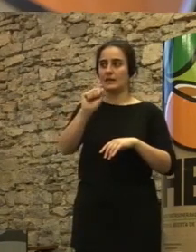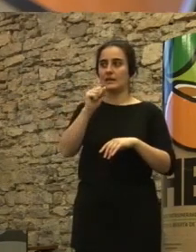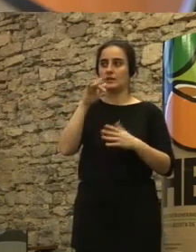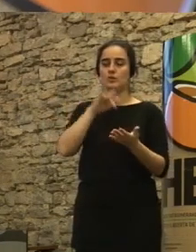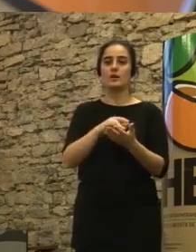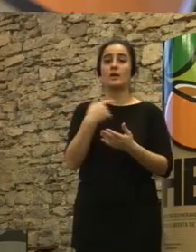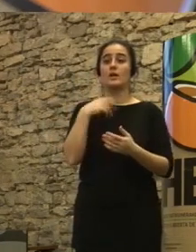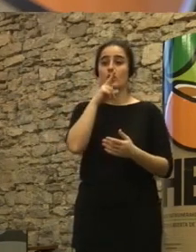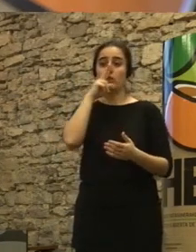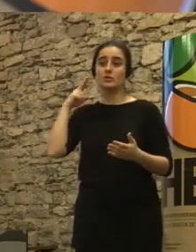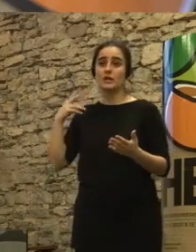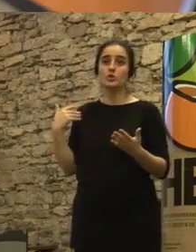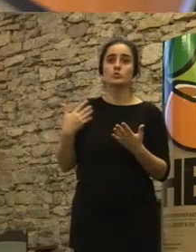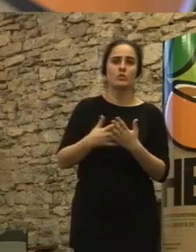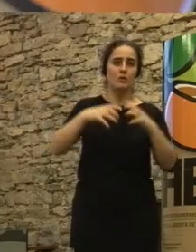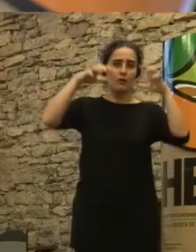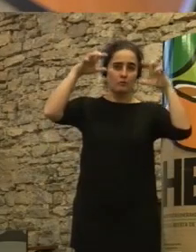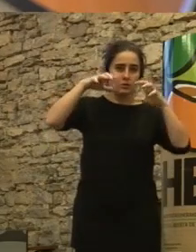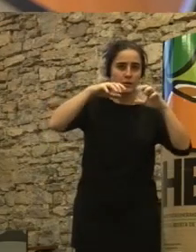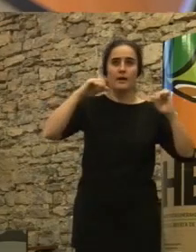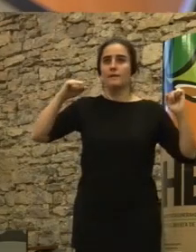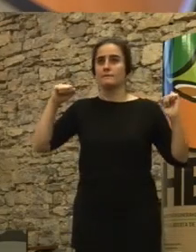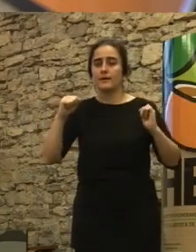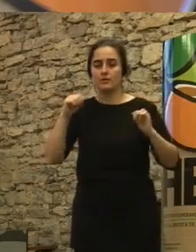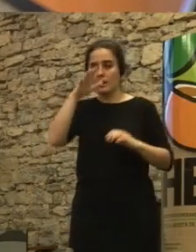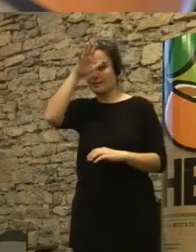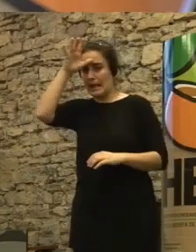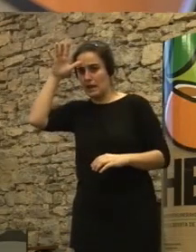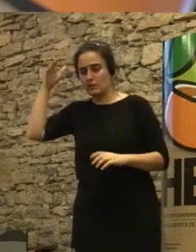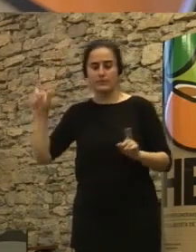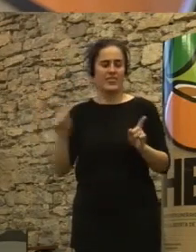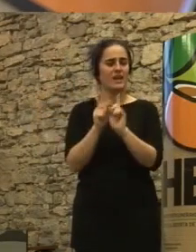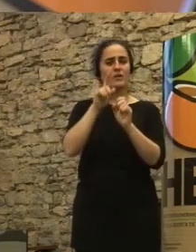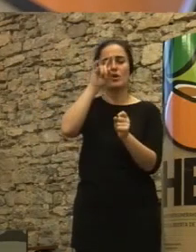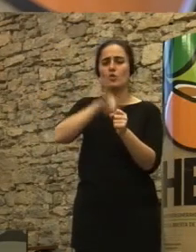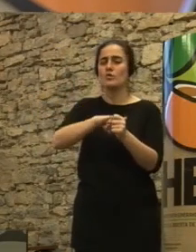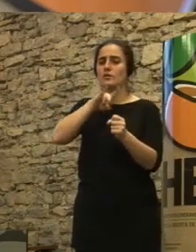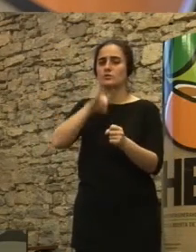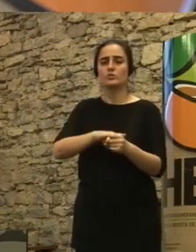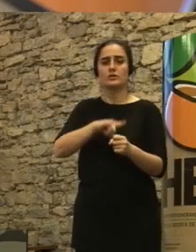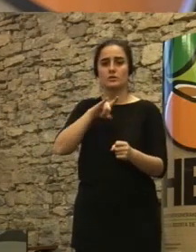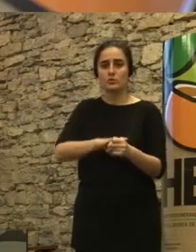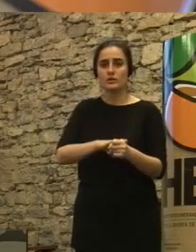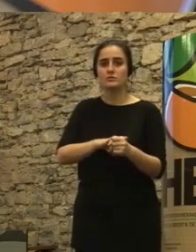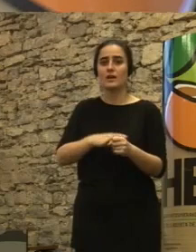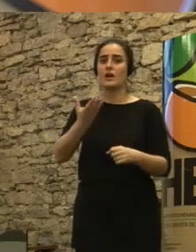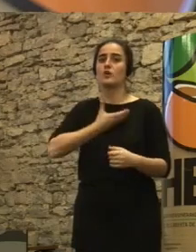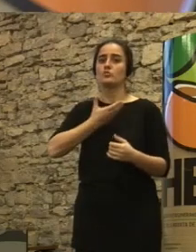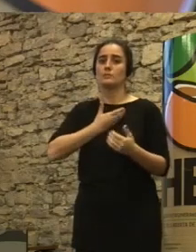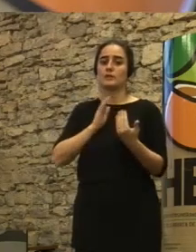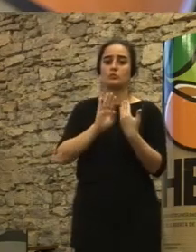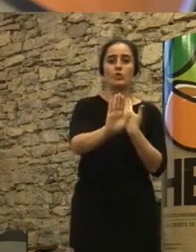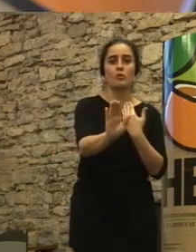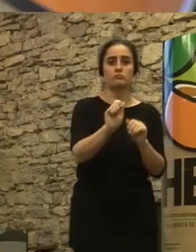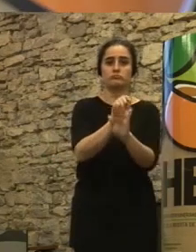años llueva, haga frío, haga calor, pero todos los lunes, delante de los ayuntamientos,